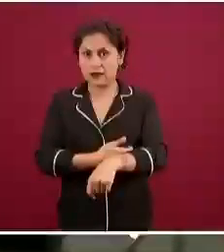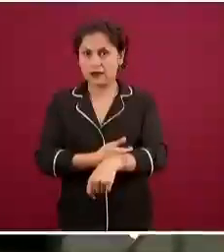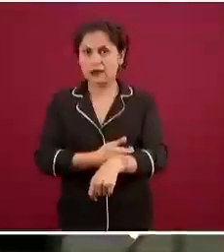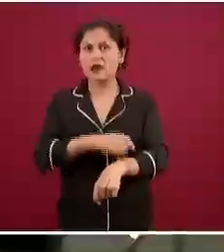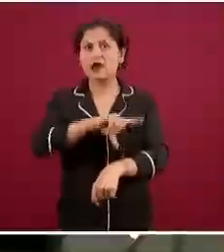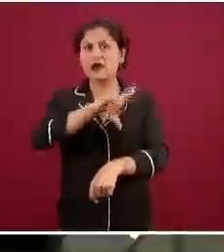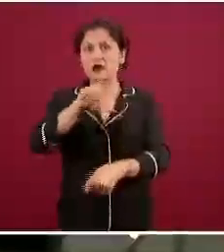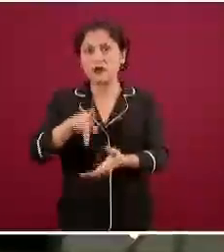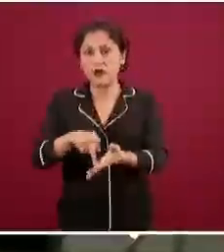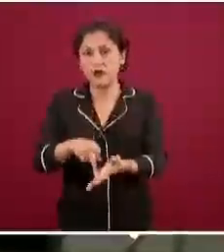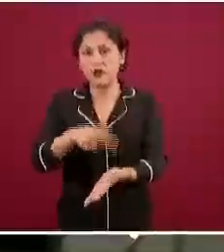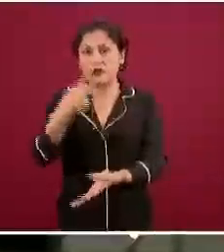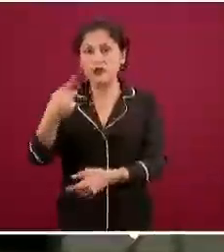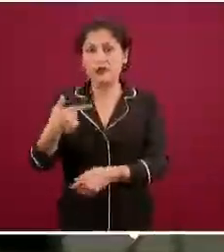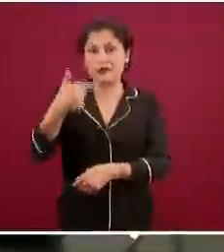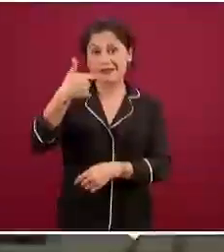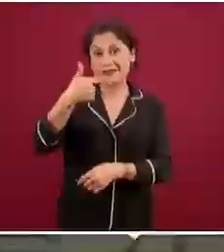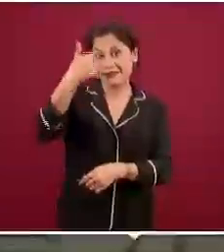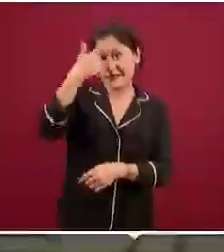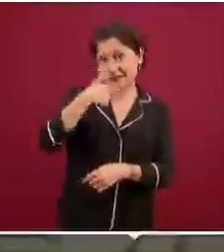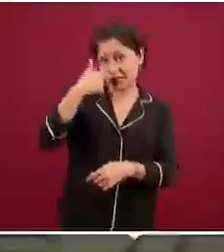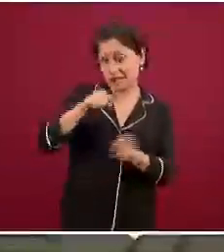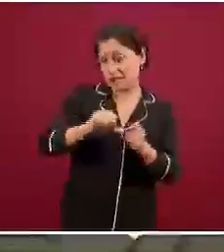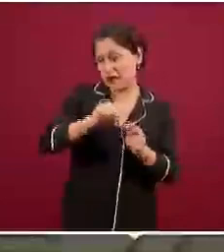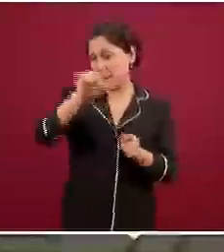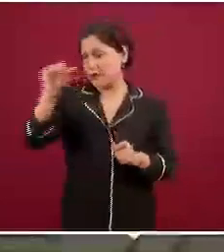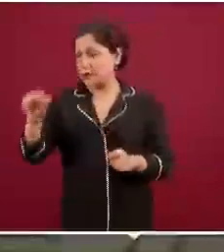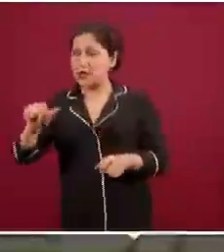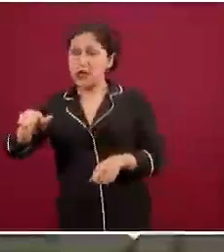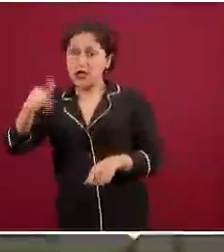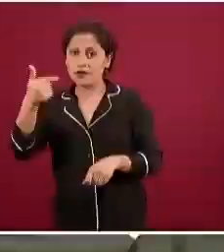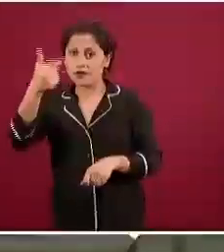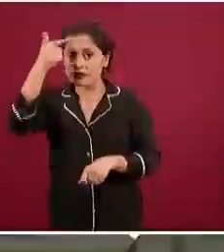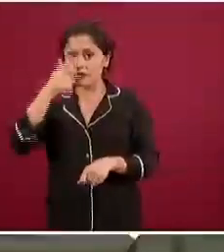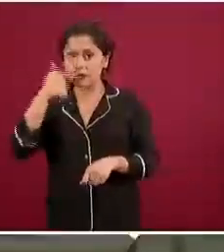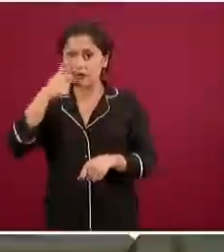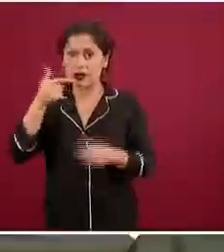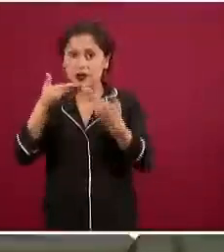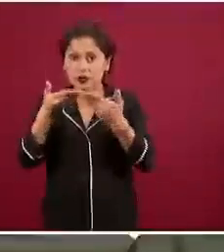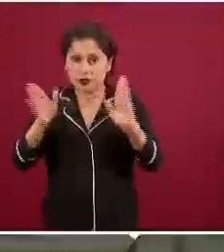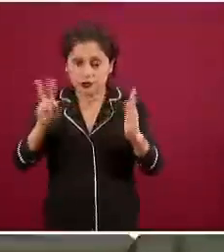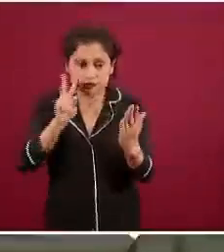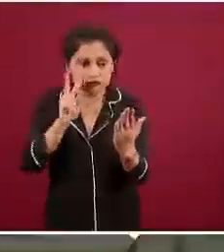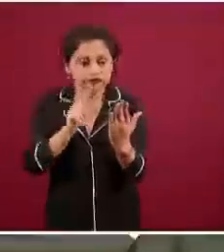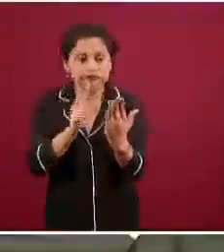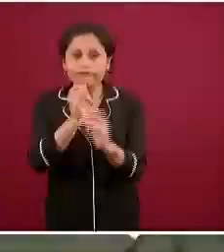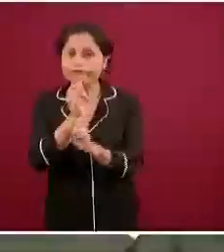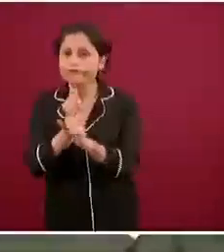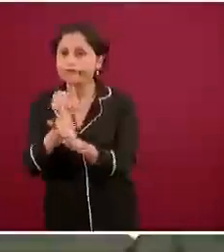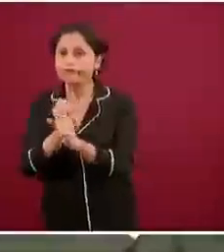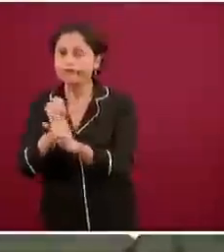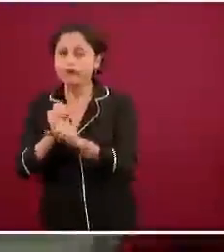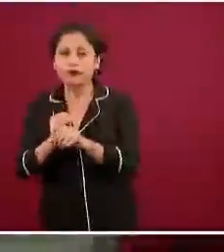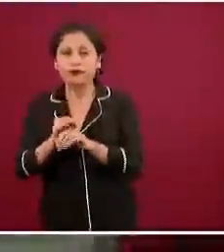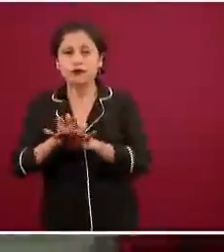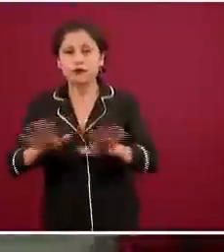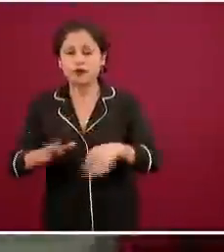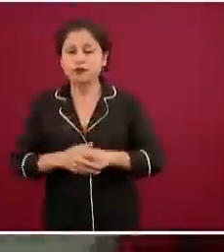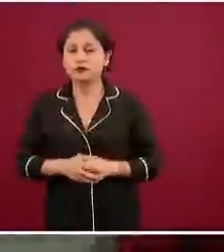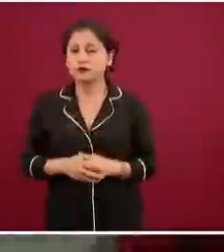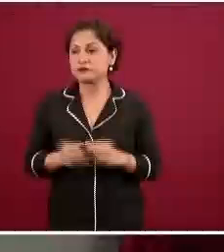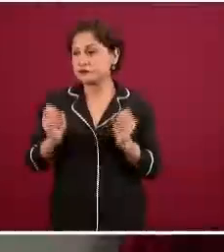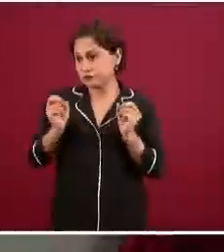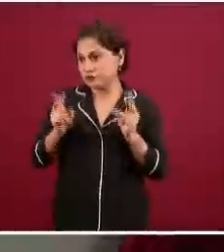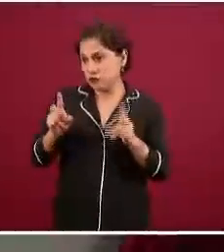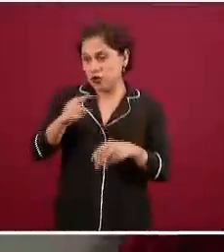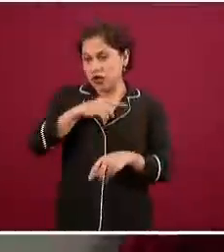noche. De las 7 de la noche a las 12 de la noche, esa es la única ventana que es válida esa información. Entonces, por favor. Bueno, vamos a hacer